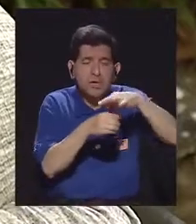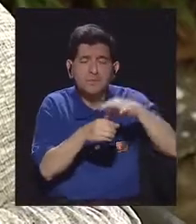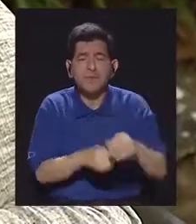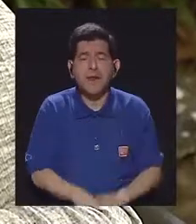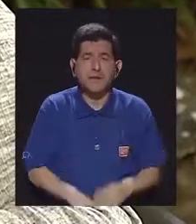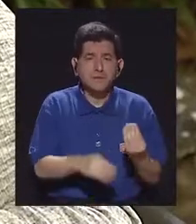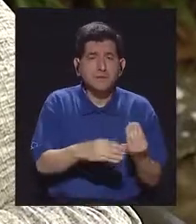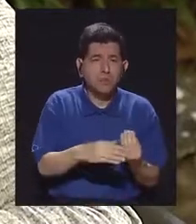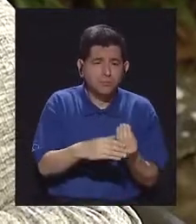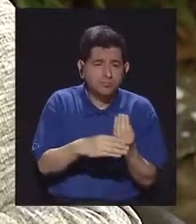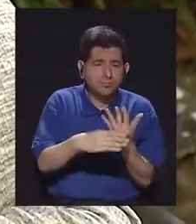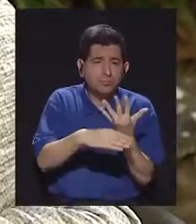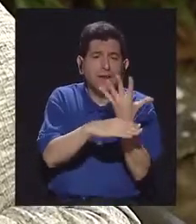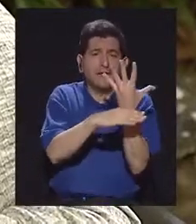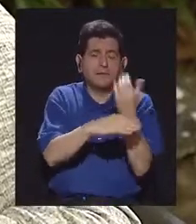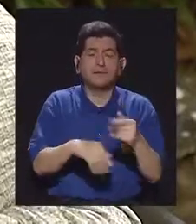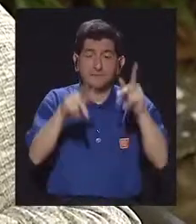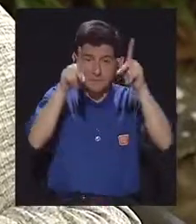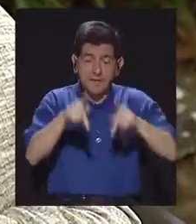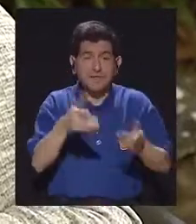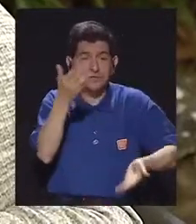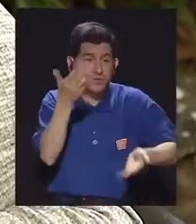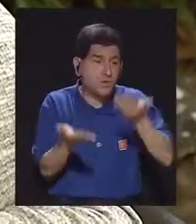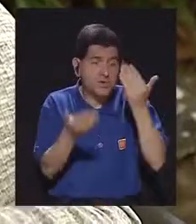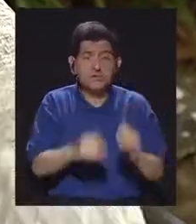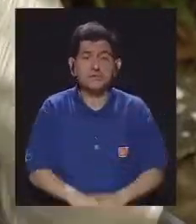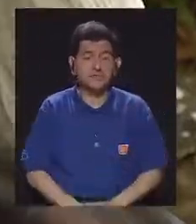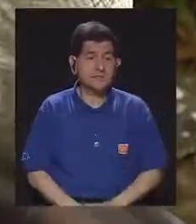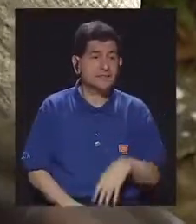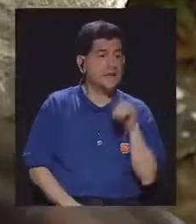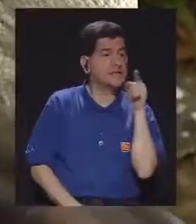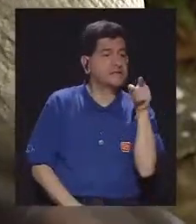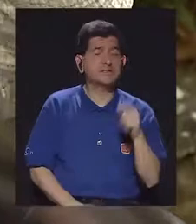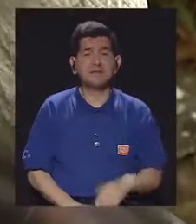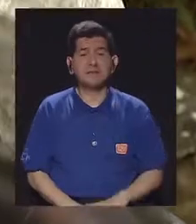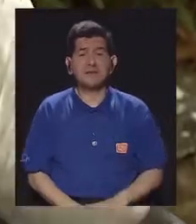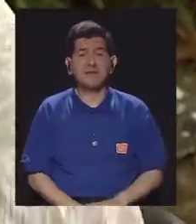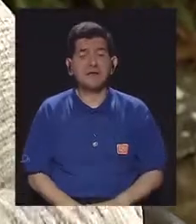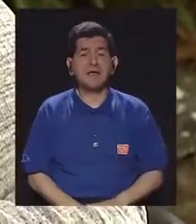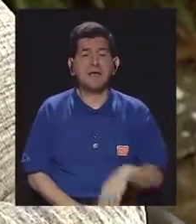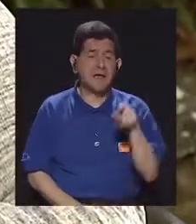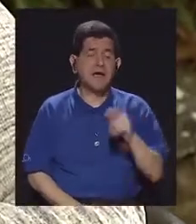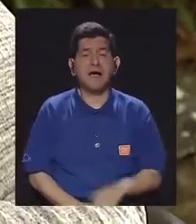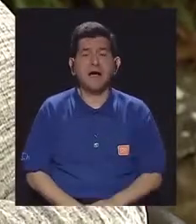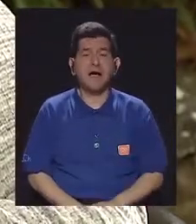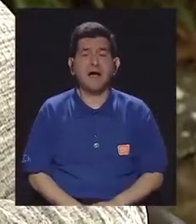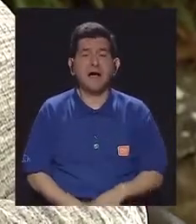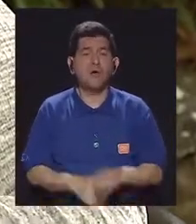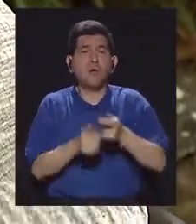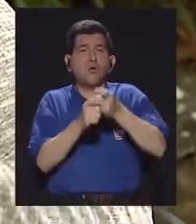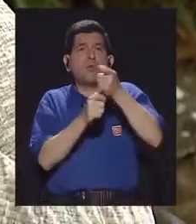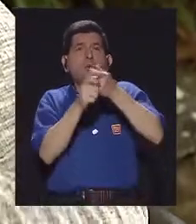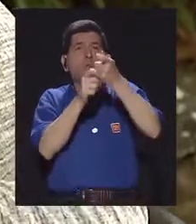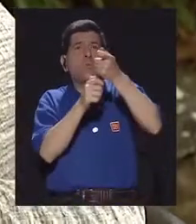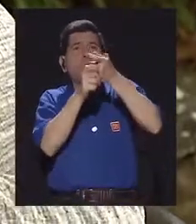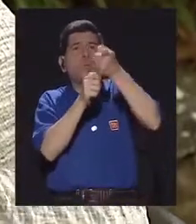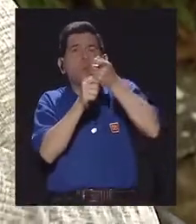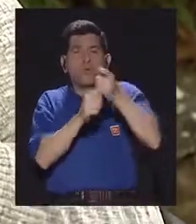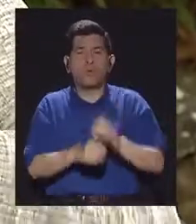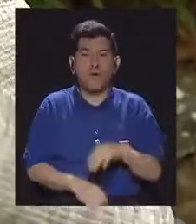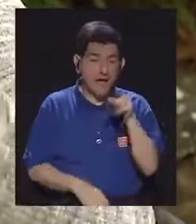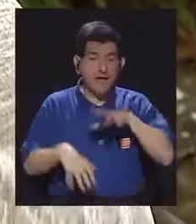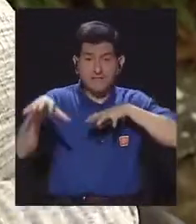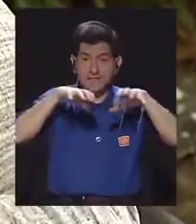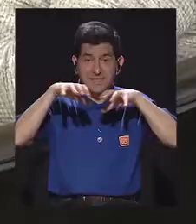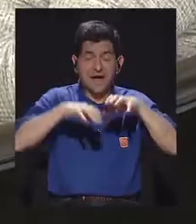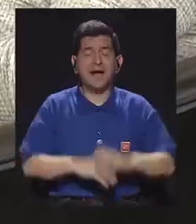huerta, las personas que acostumbran salir a hacer papalote, etc. Eso